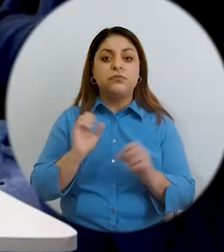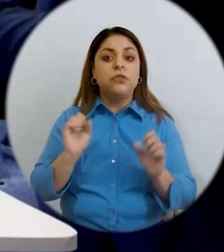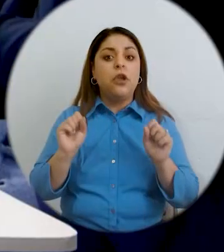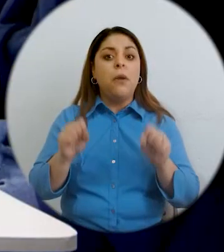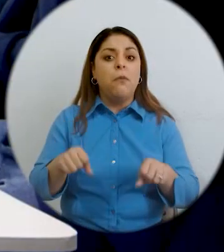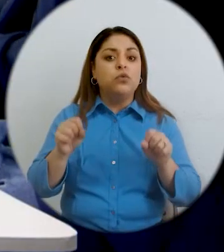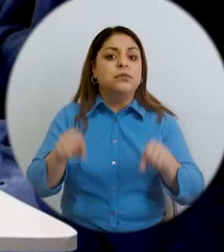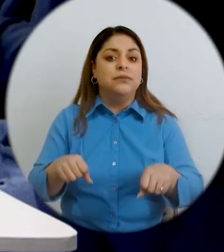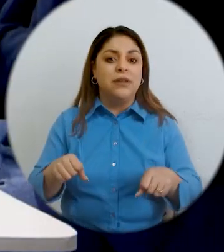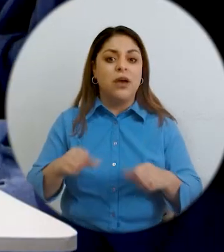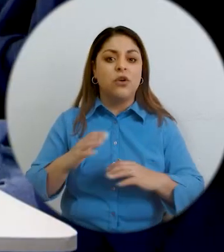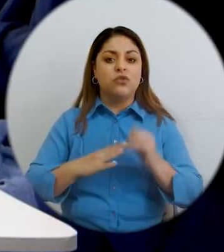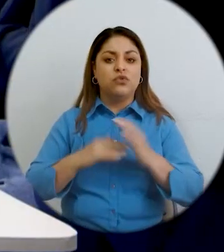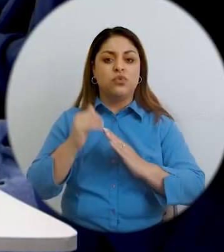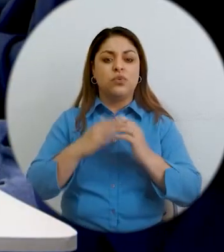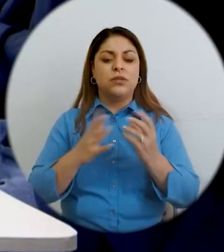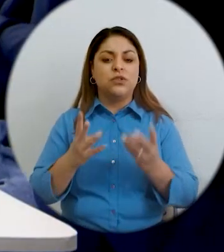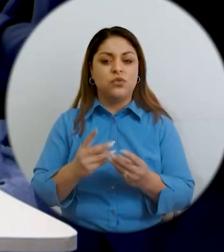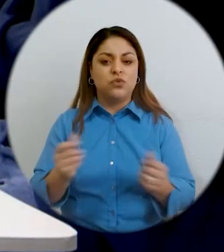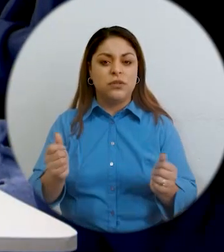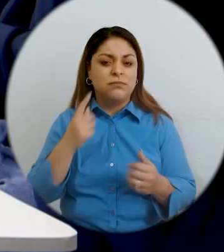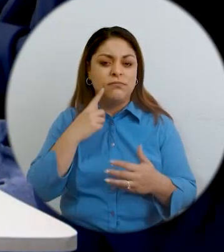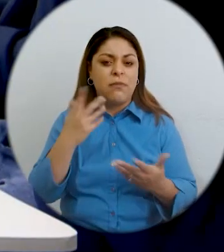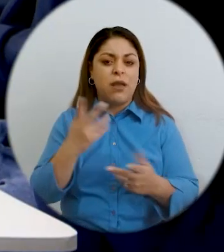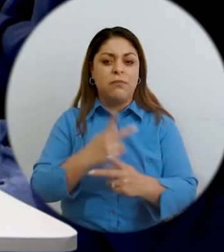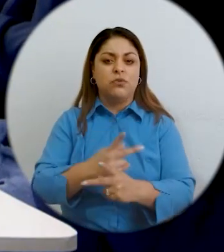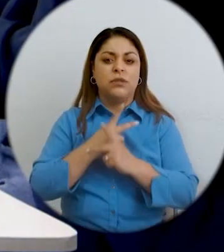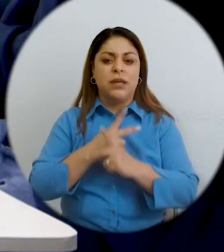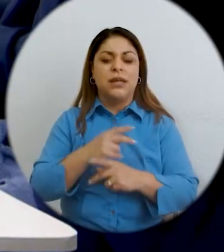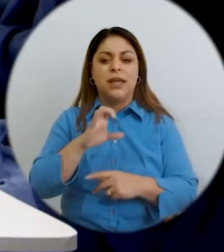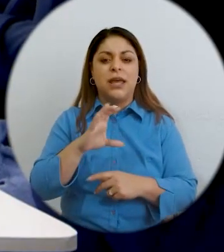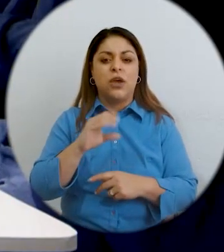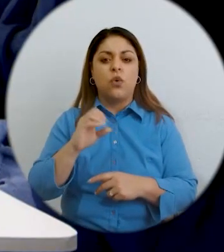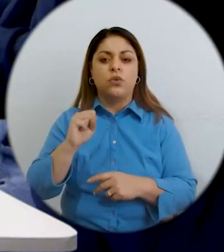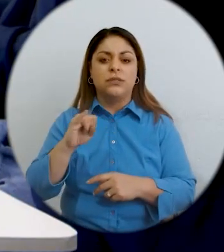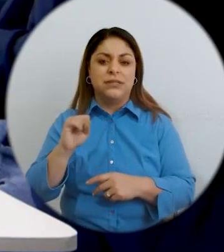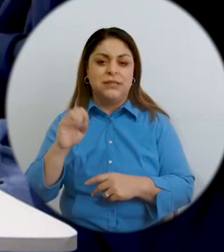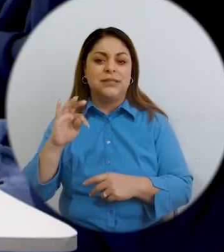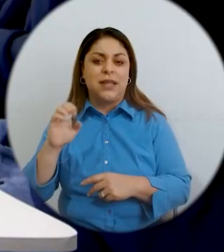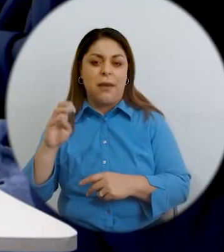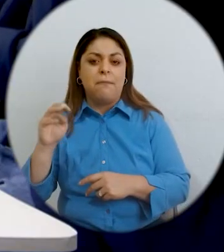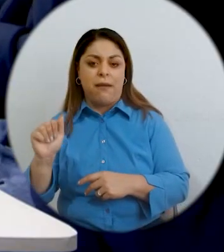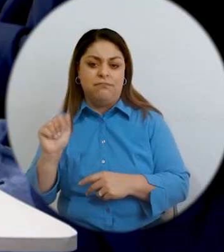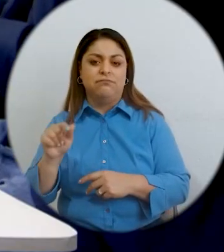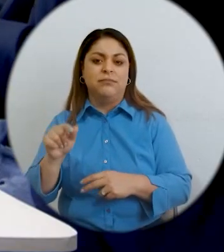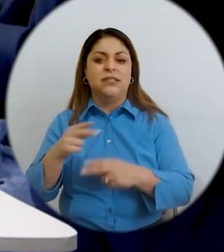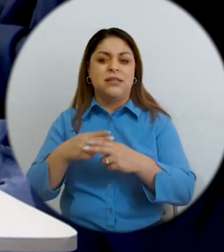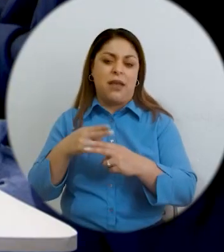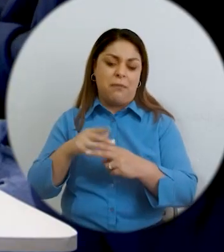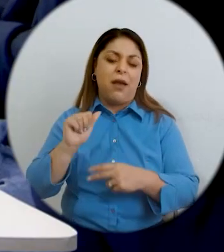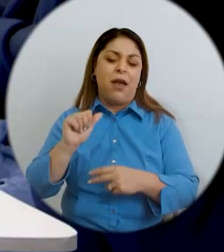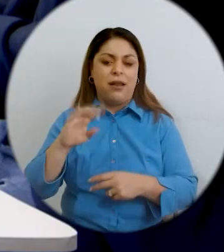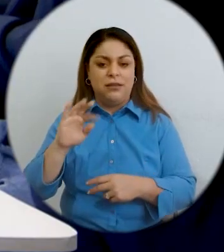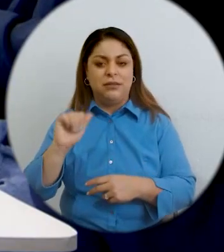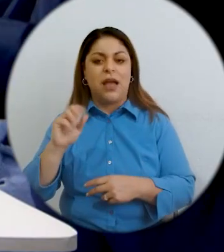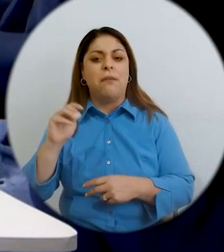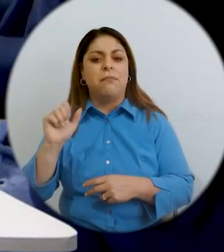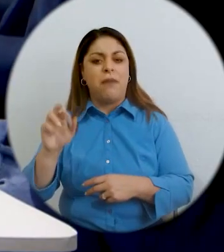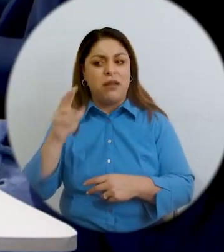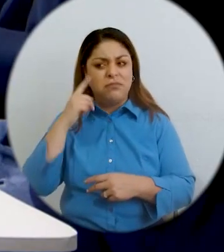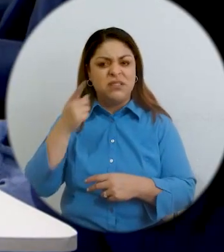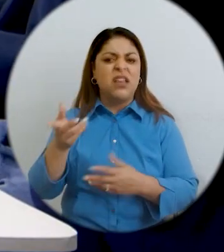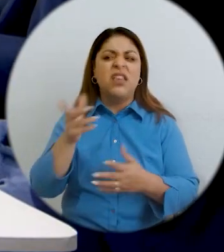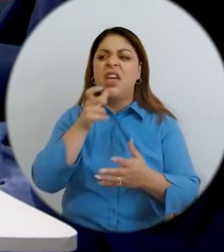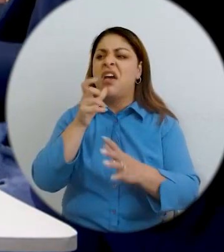la posibilidad de construir soluciones para proteger ese ecosistema de alta mar, que normalmente lo hemos visto como que no es de